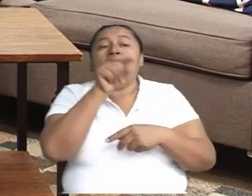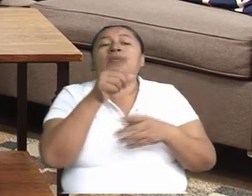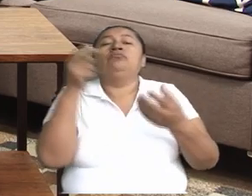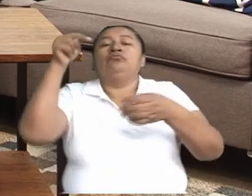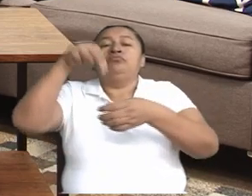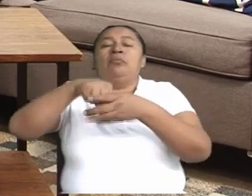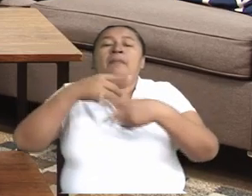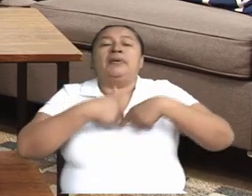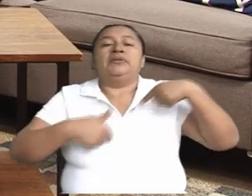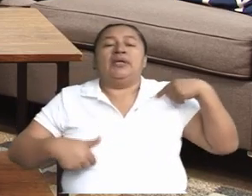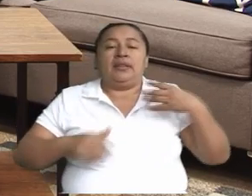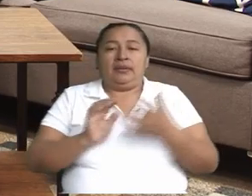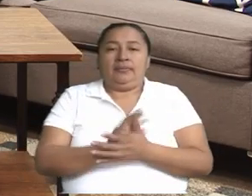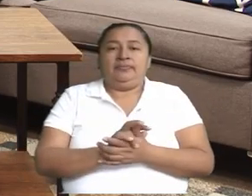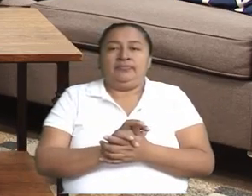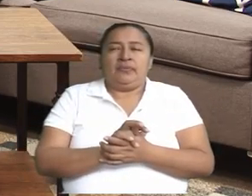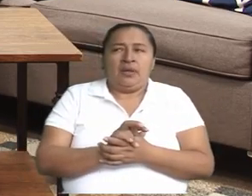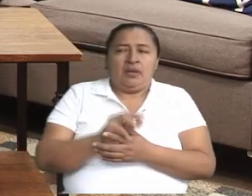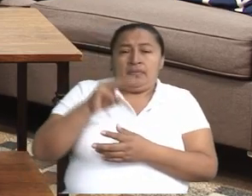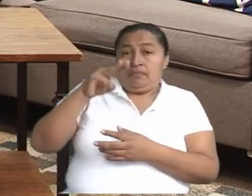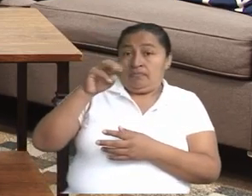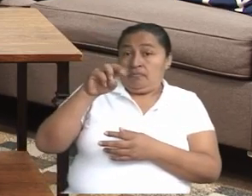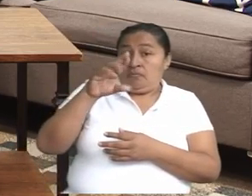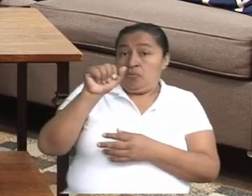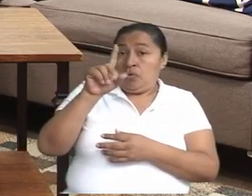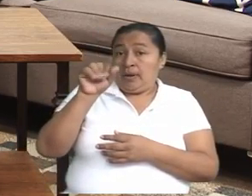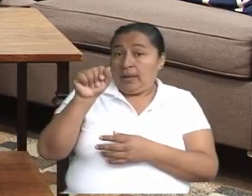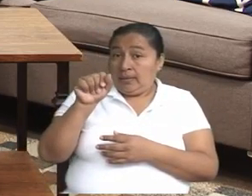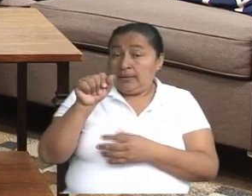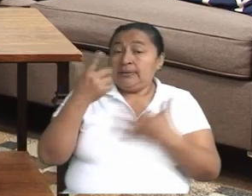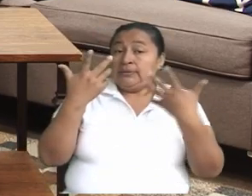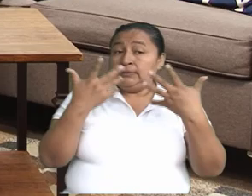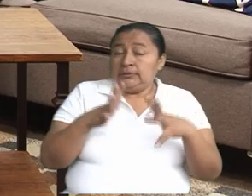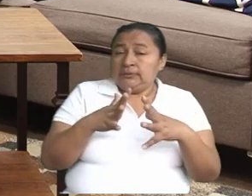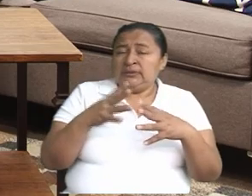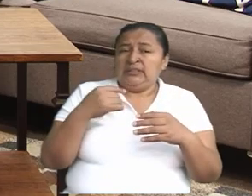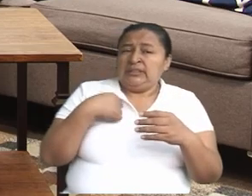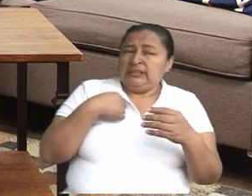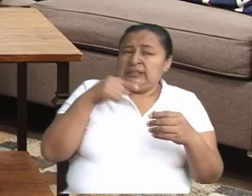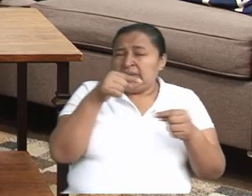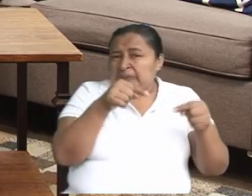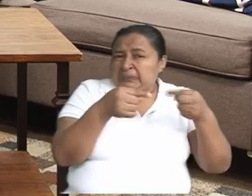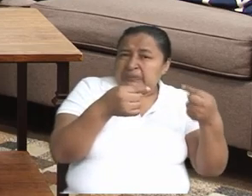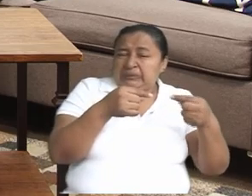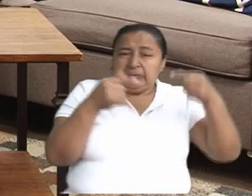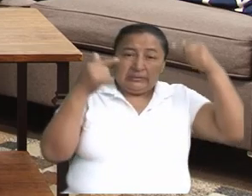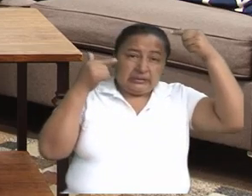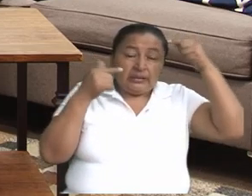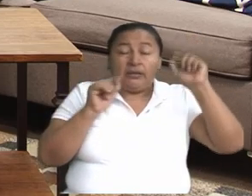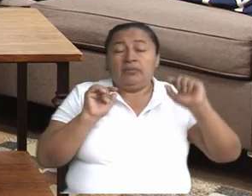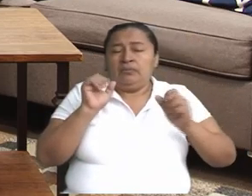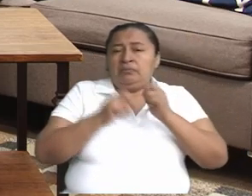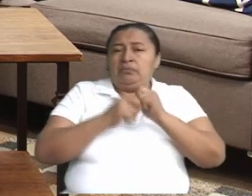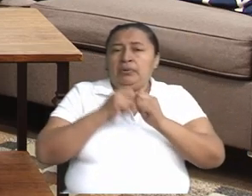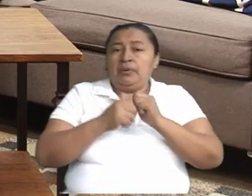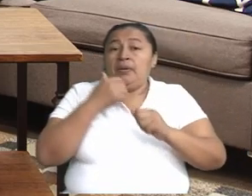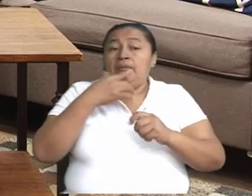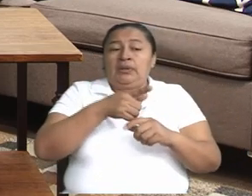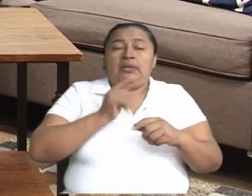¿Eh? Ya Moncada tenía problemas con Sandino, porque Sandino no hacía todo lo que decía Moncada, porque tenía